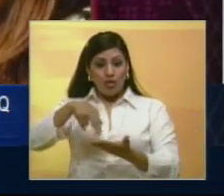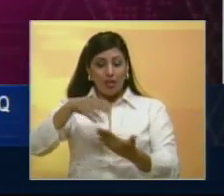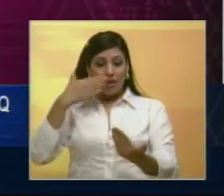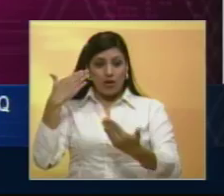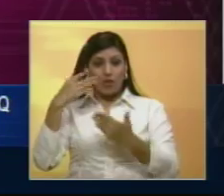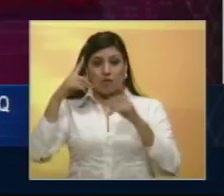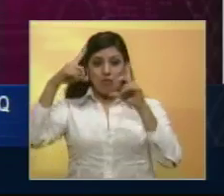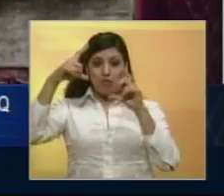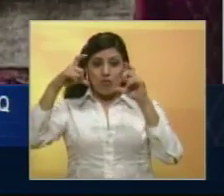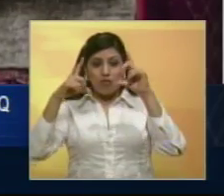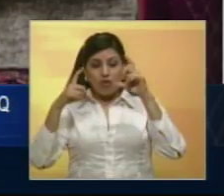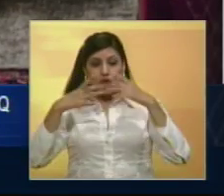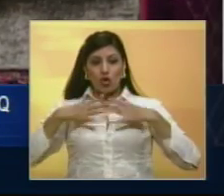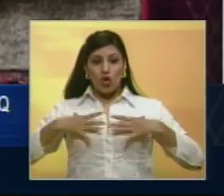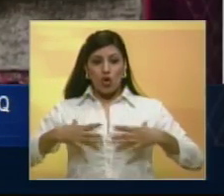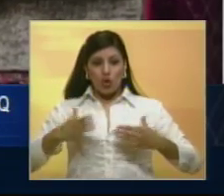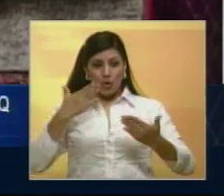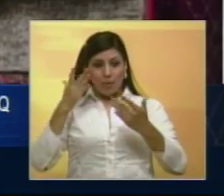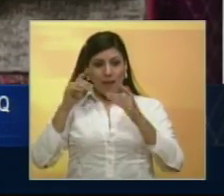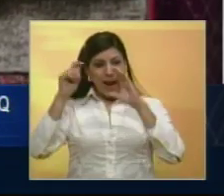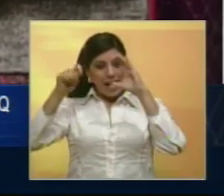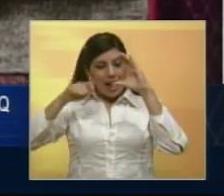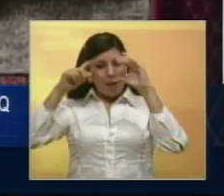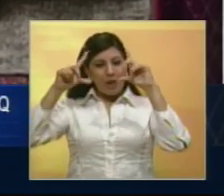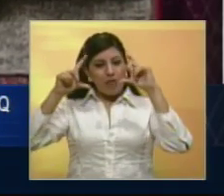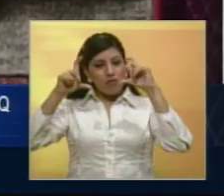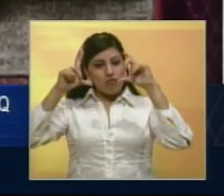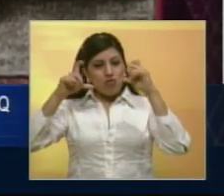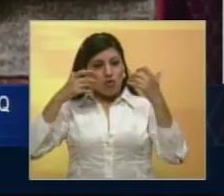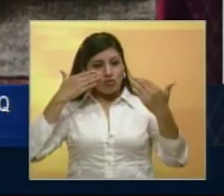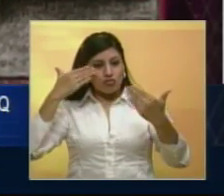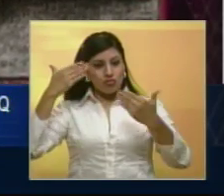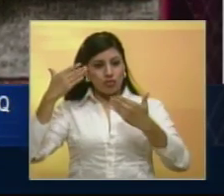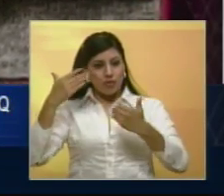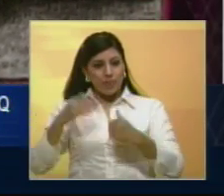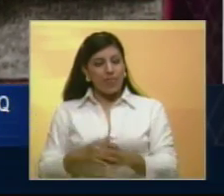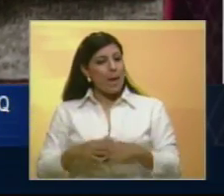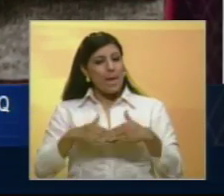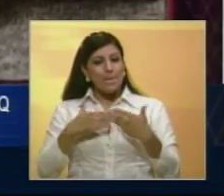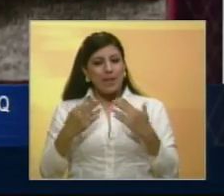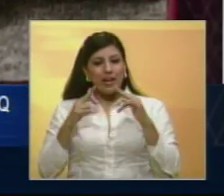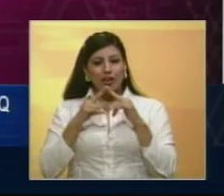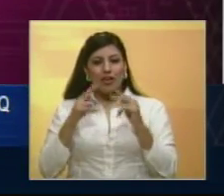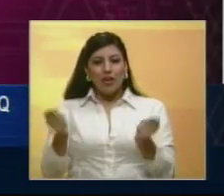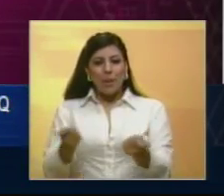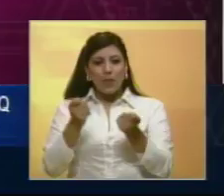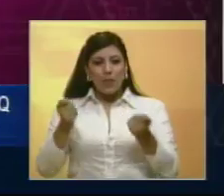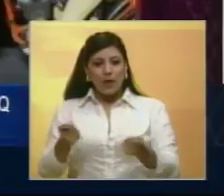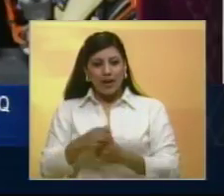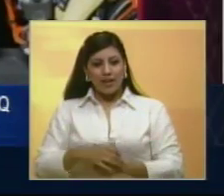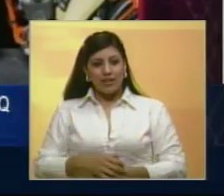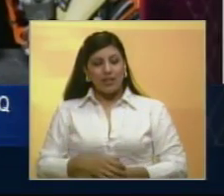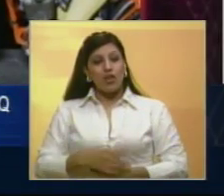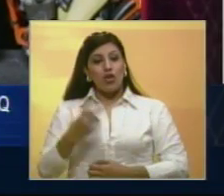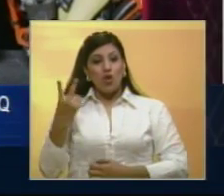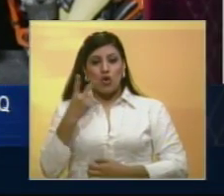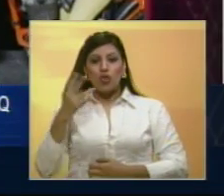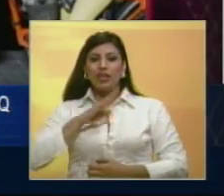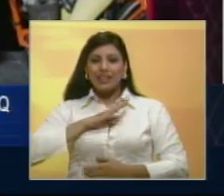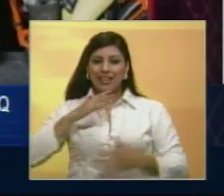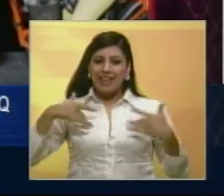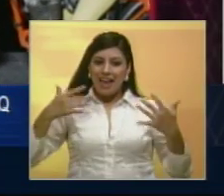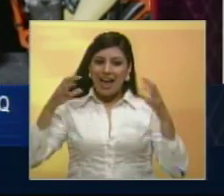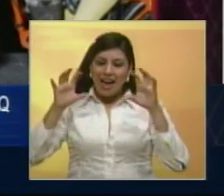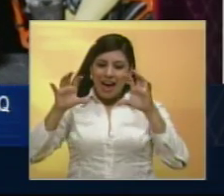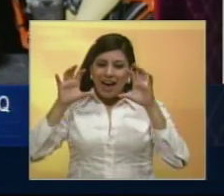Secret posaron con muy poca ropa ante la cámara fotográfica de Ben Watt para la conocida publicación. Y el dúo se ve muy